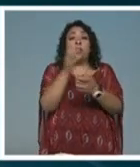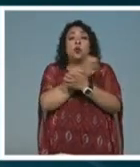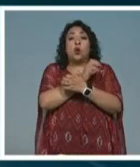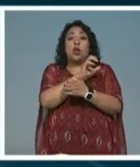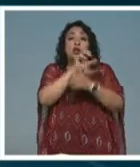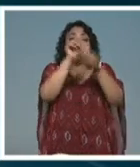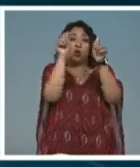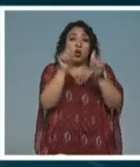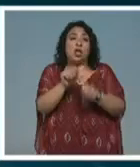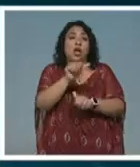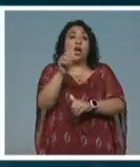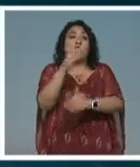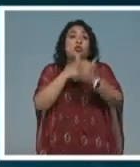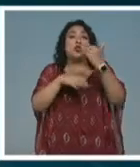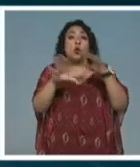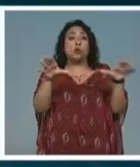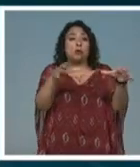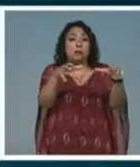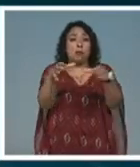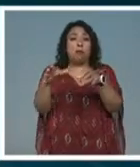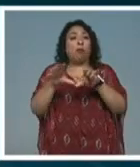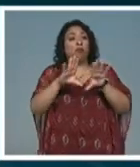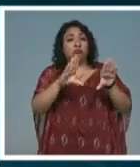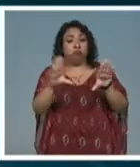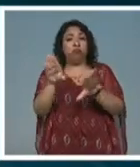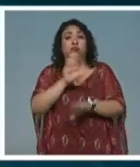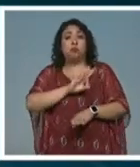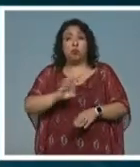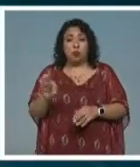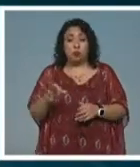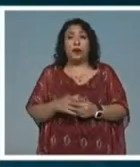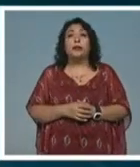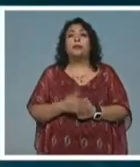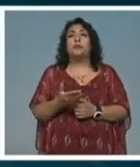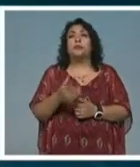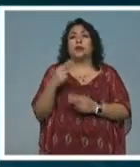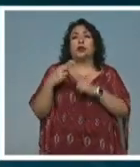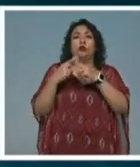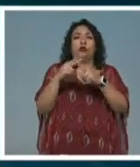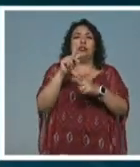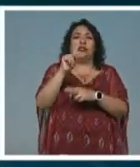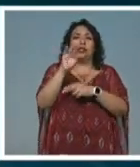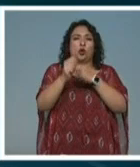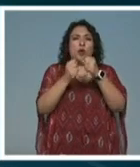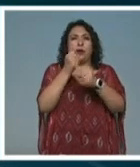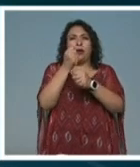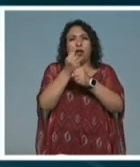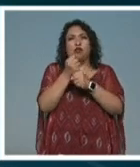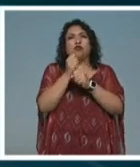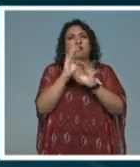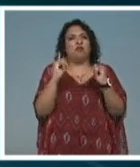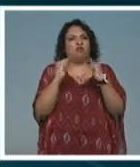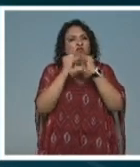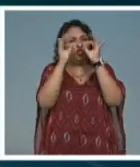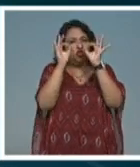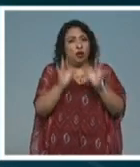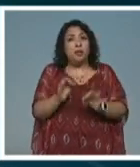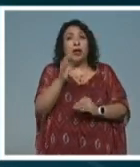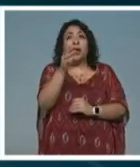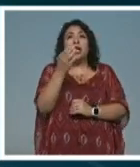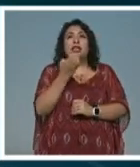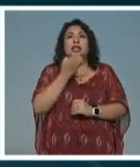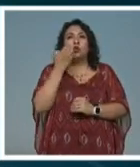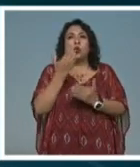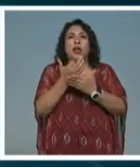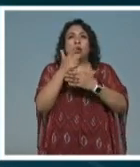educación artística a todos los sectores. A 79 años de tomar cuerpo como institución formal, la Escuela